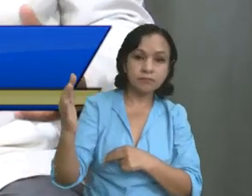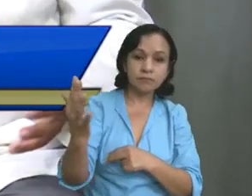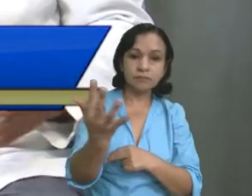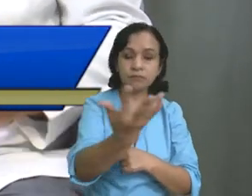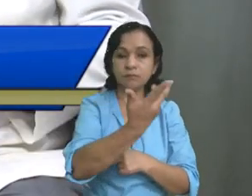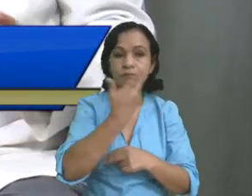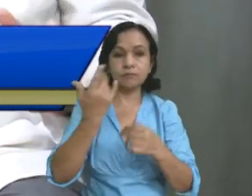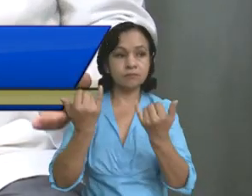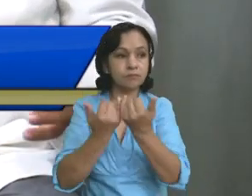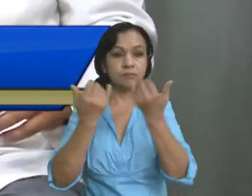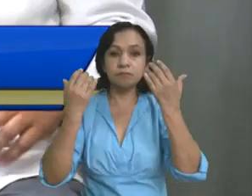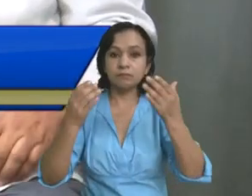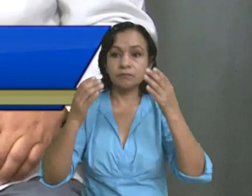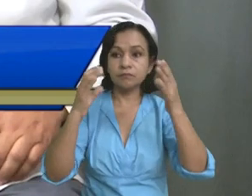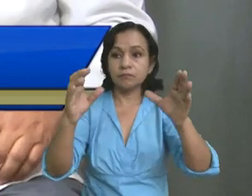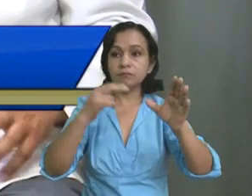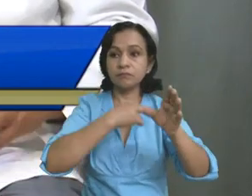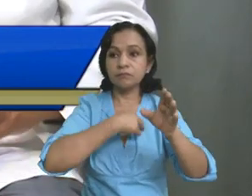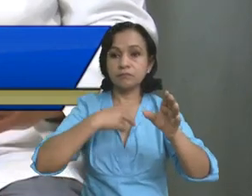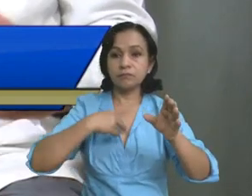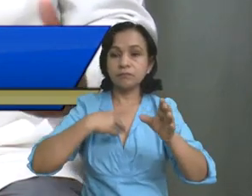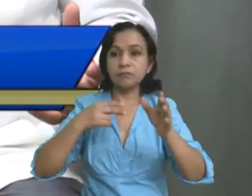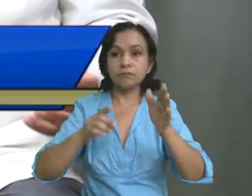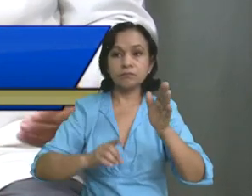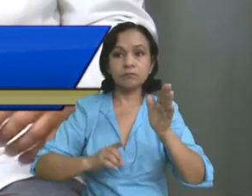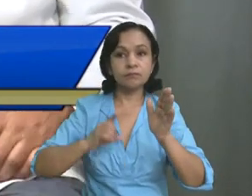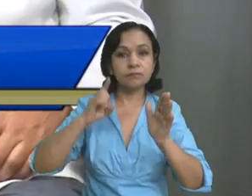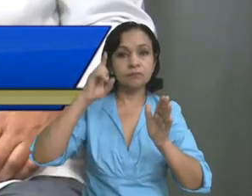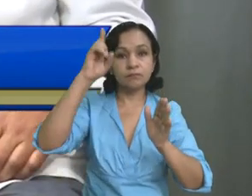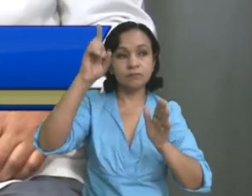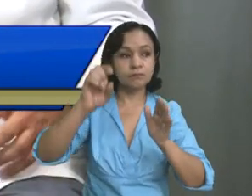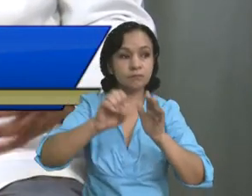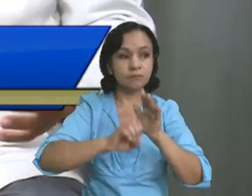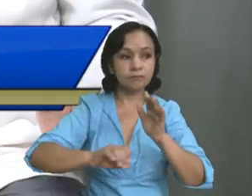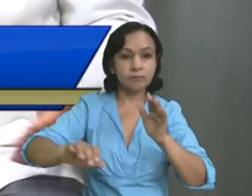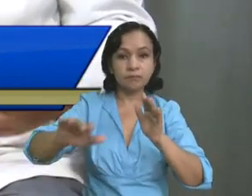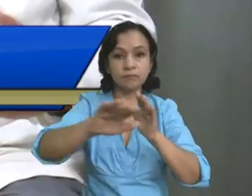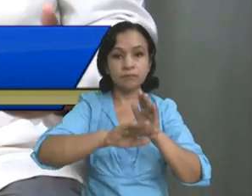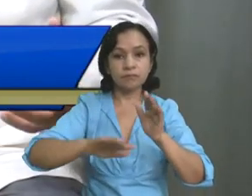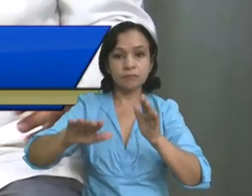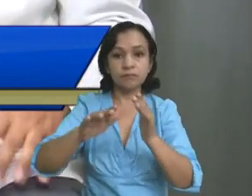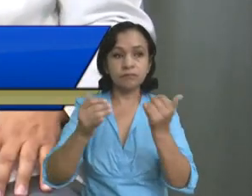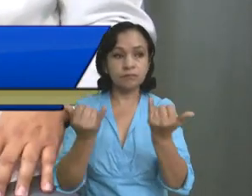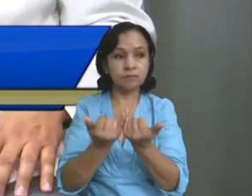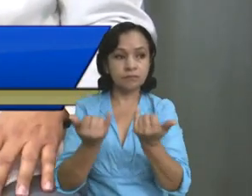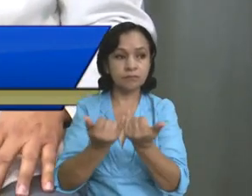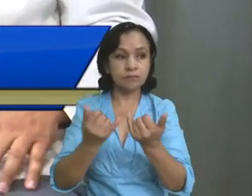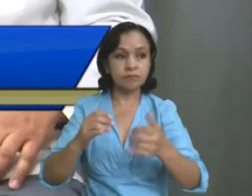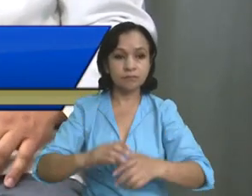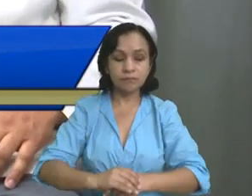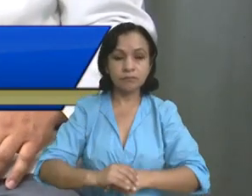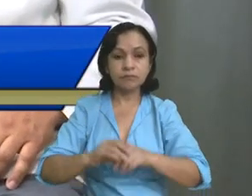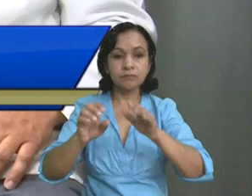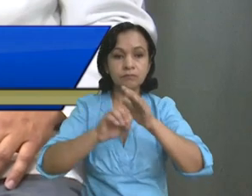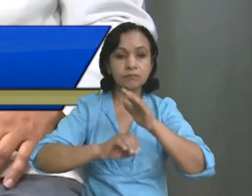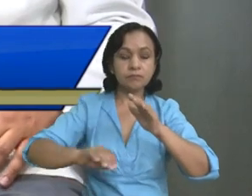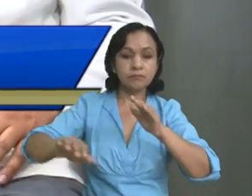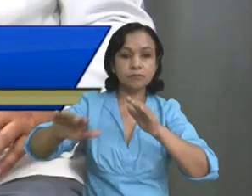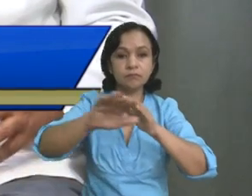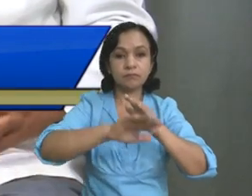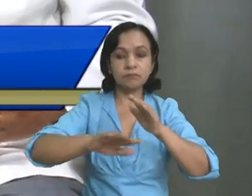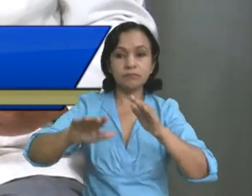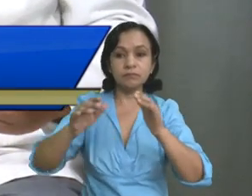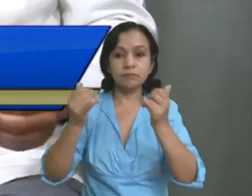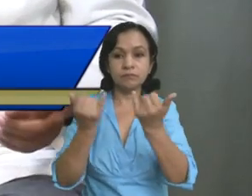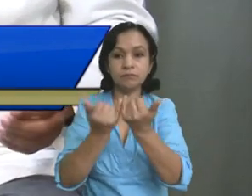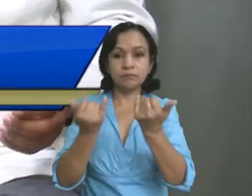las circunstancias, los lugares donde nos desarrollamos, las sociedades mercantilistas, las sociedades